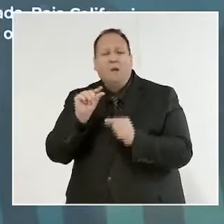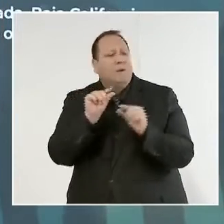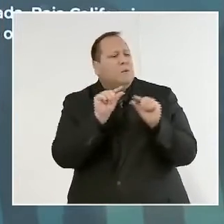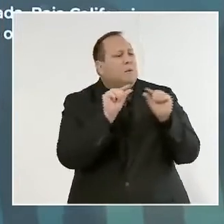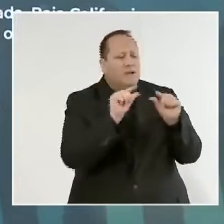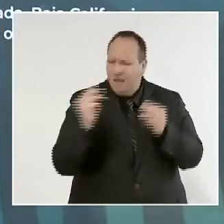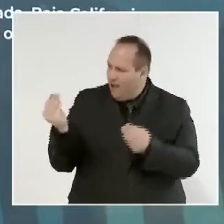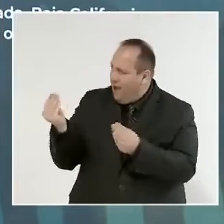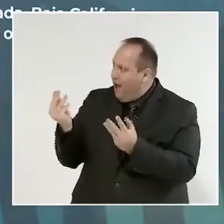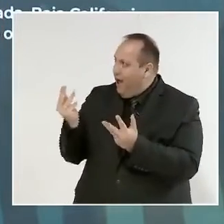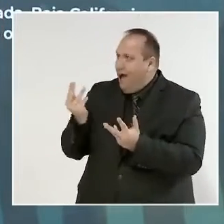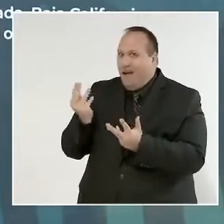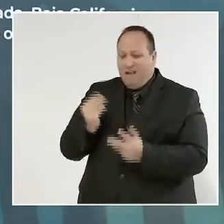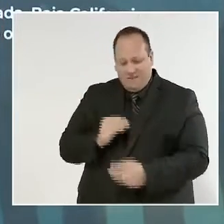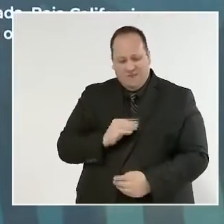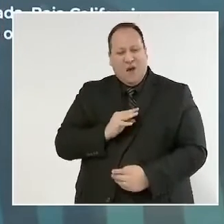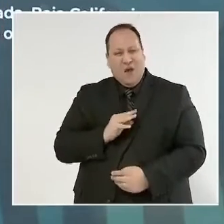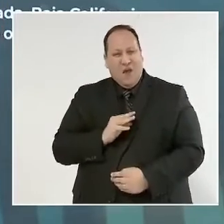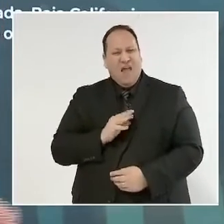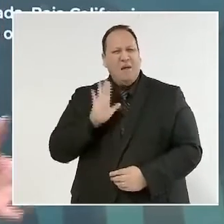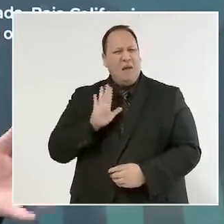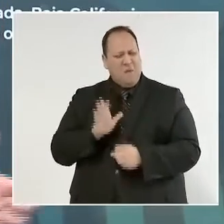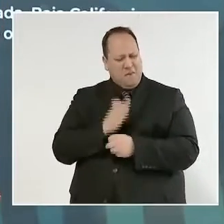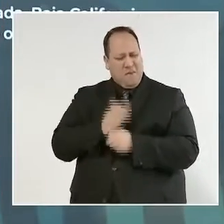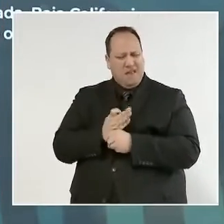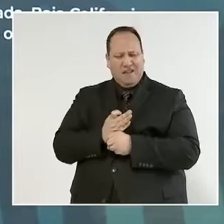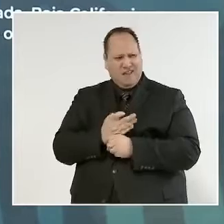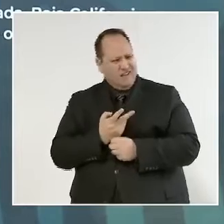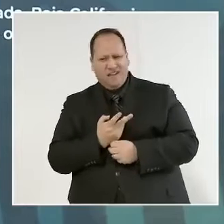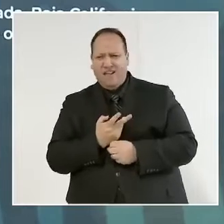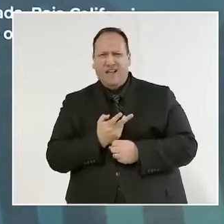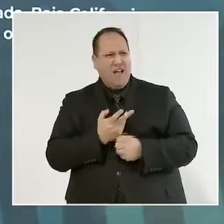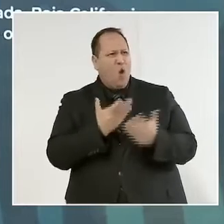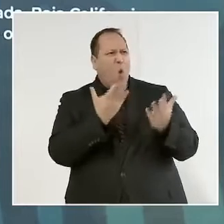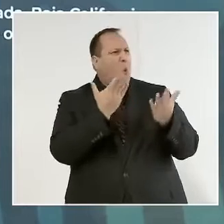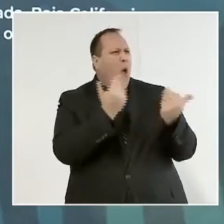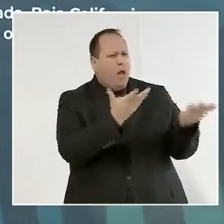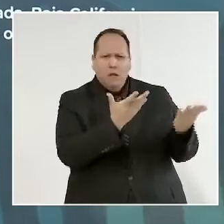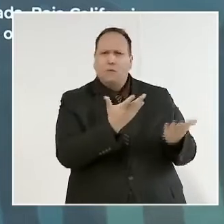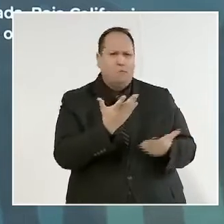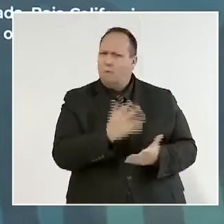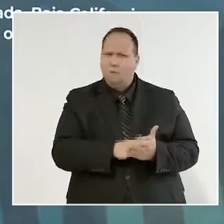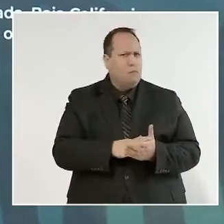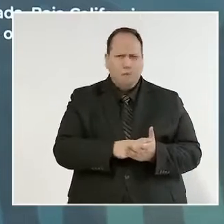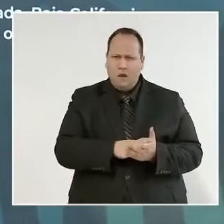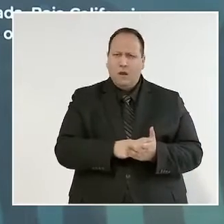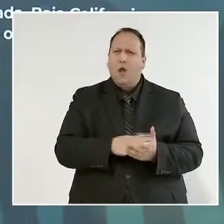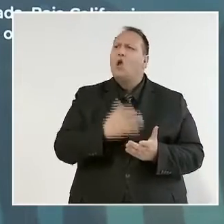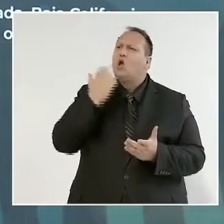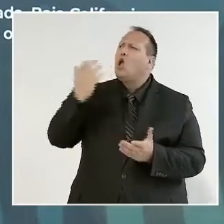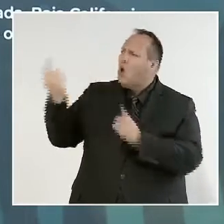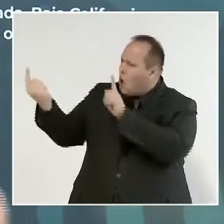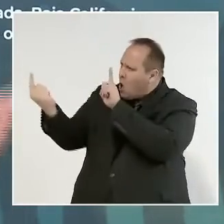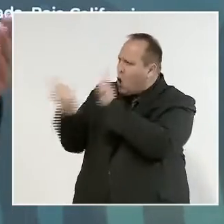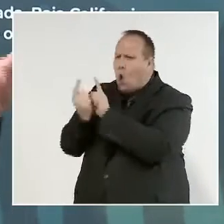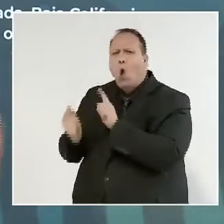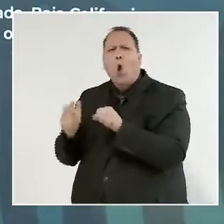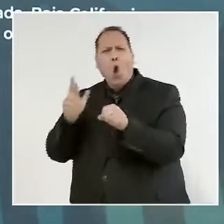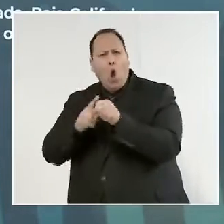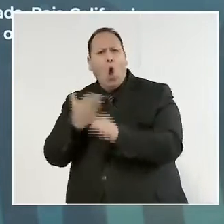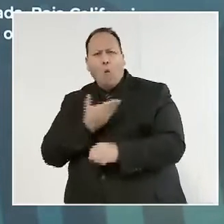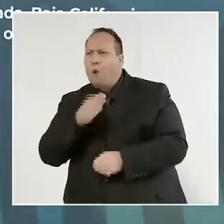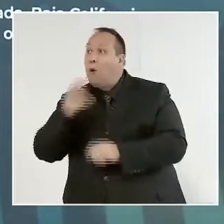Con poquito, se conformaban. Lo que quería decir que no tenían nada. Y querían ver a su gobernador, a su